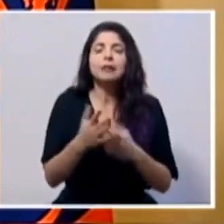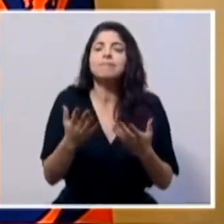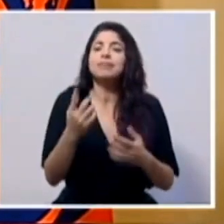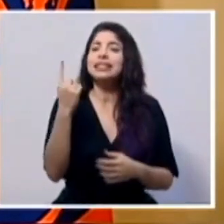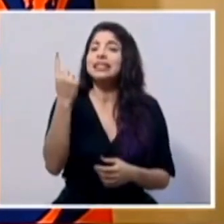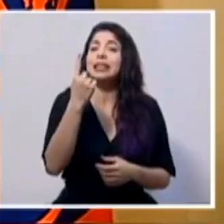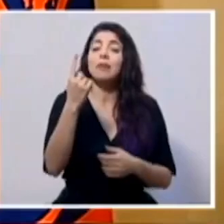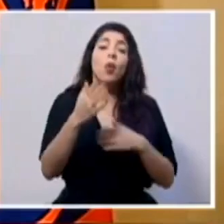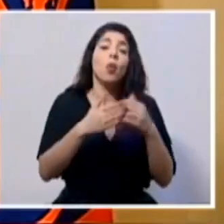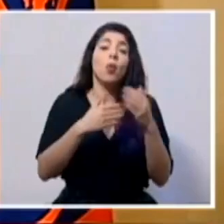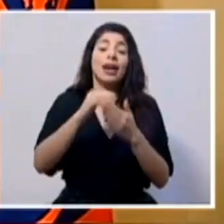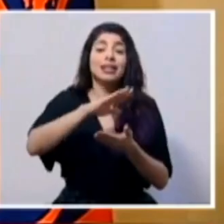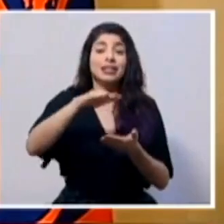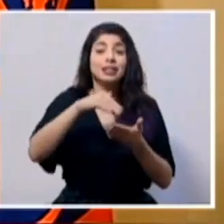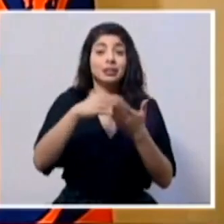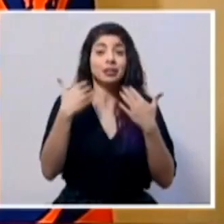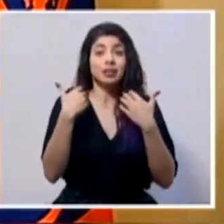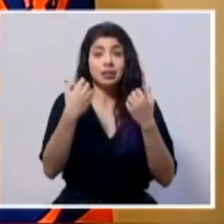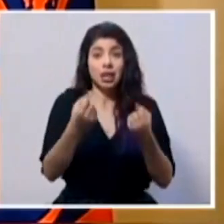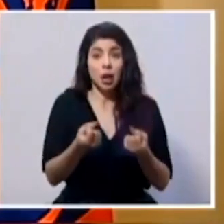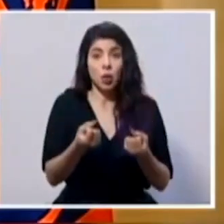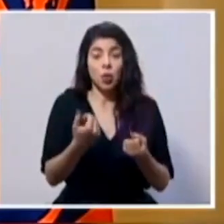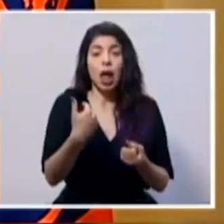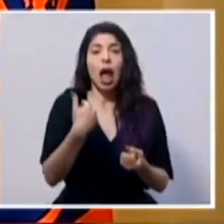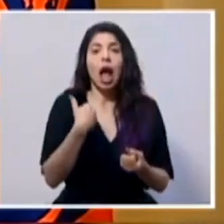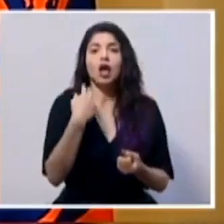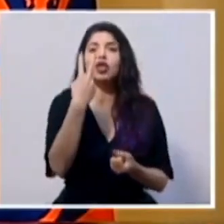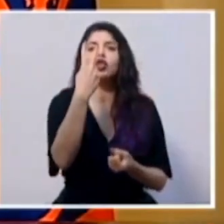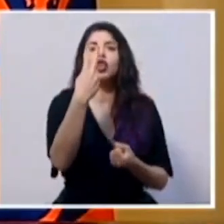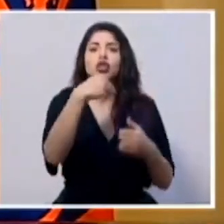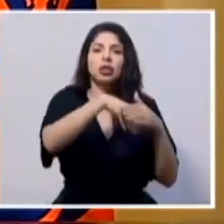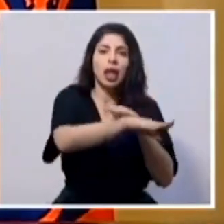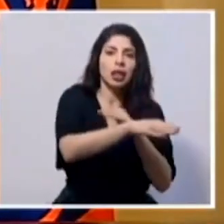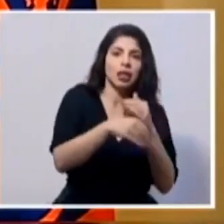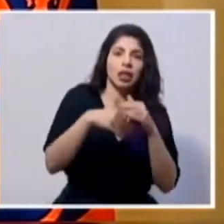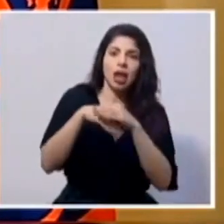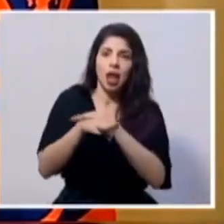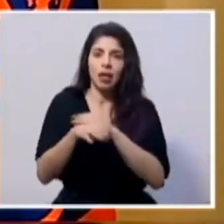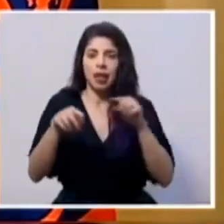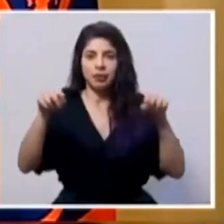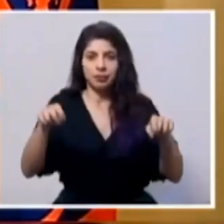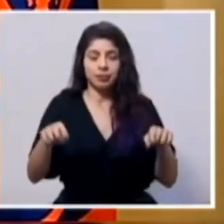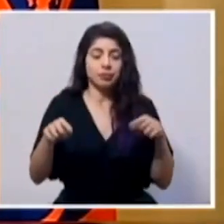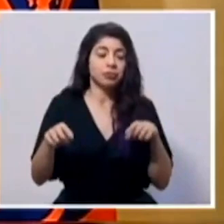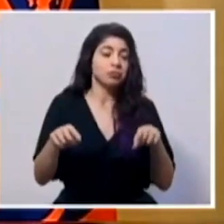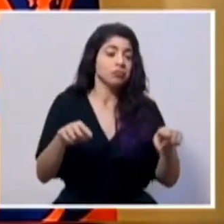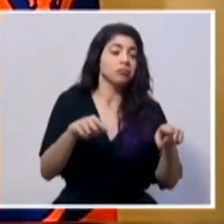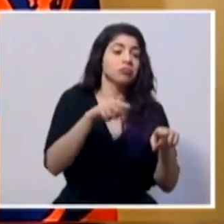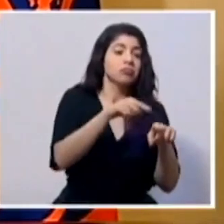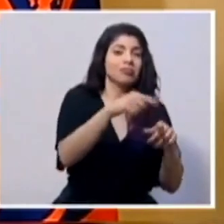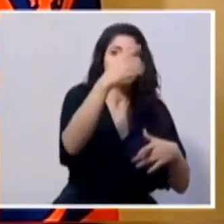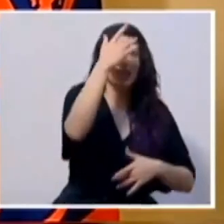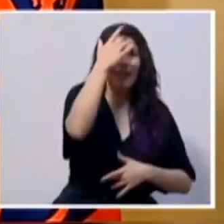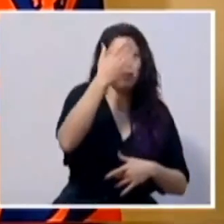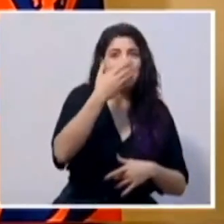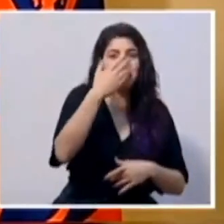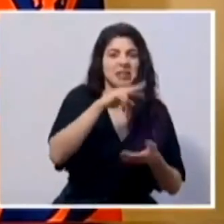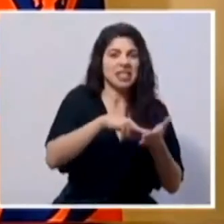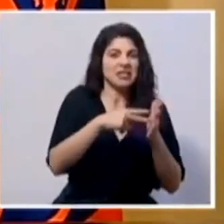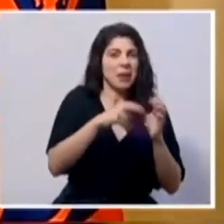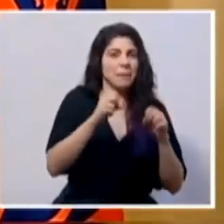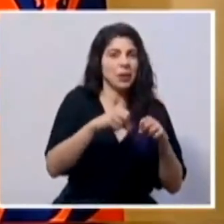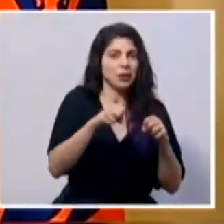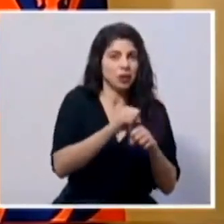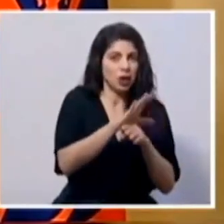siempre en todos los centros de salud tenemos dos vías de ingreso. La vía para pacientes con patología respiratoria que son sospechosos de